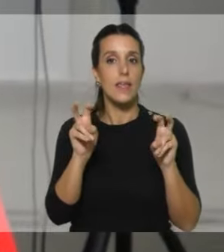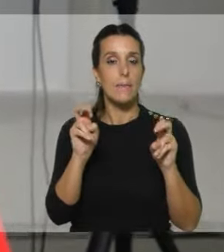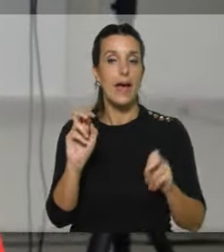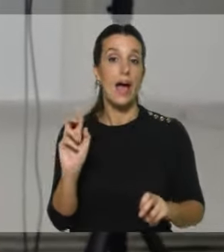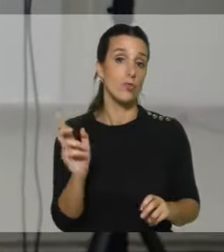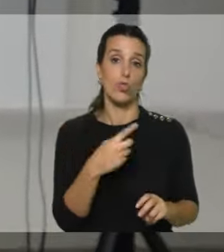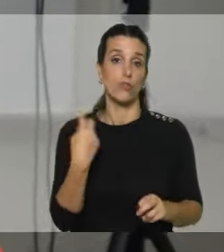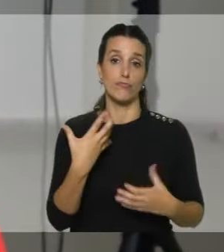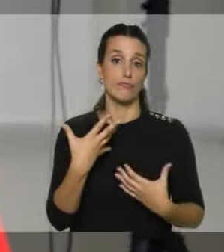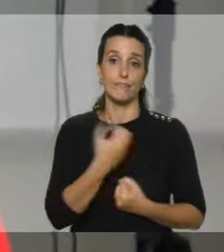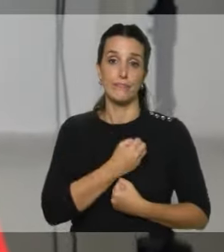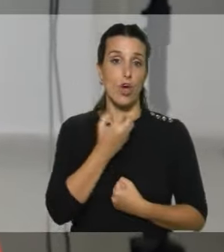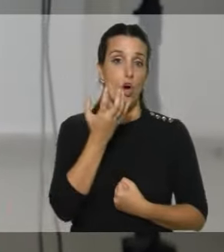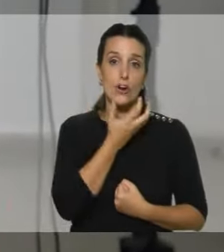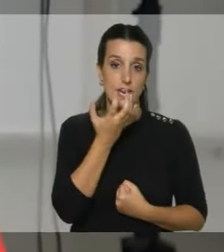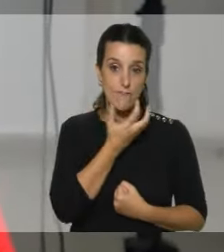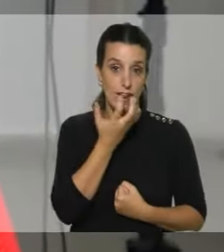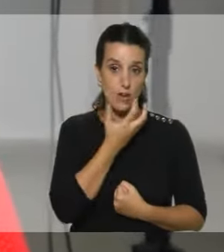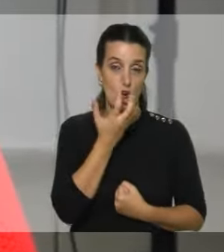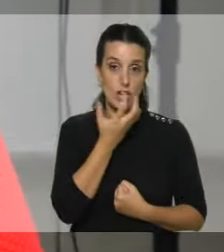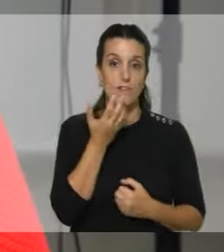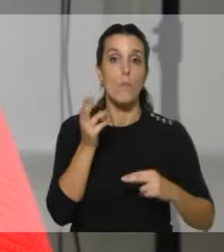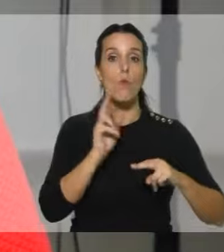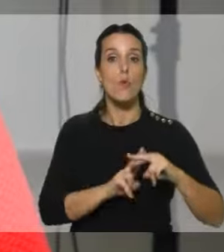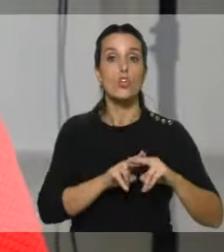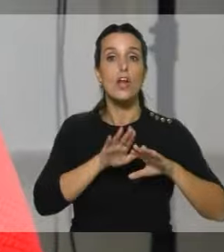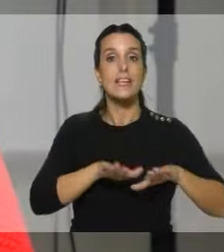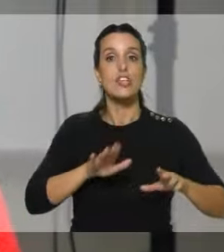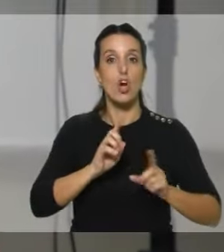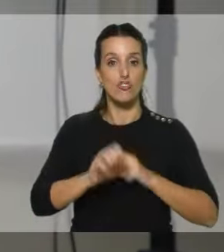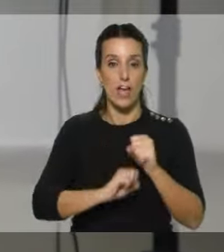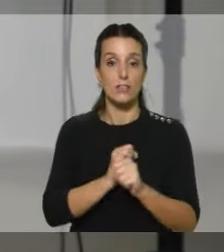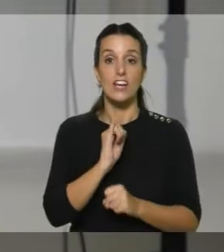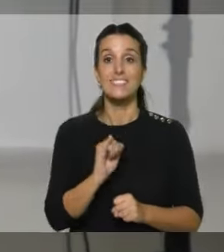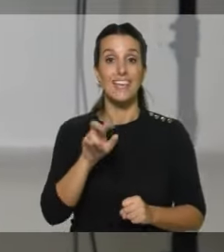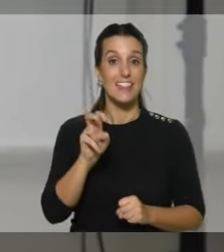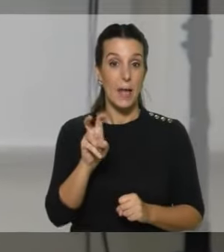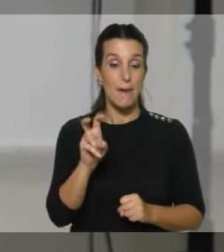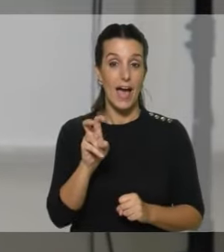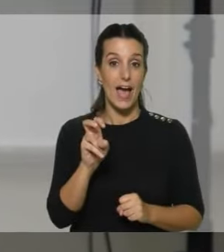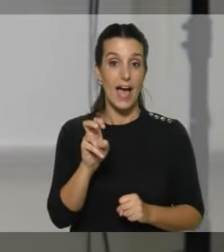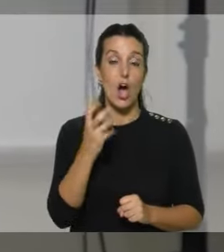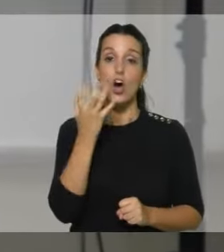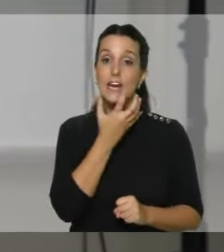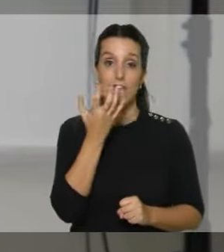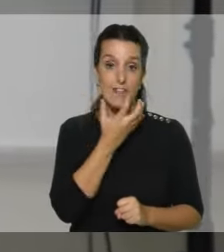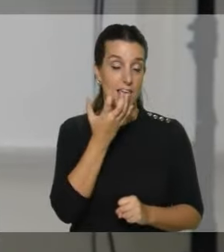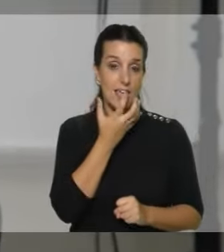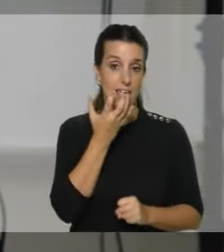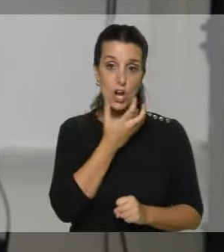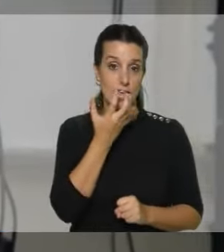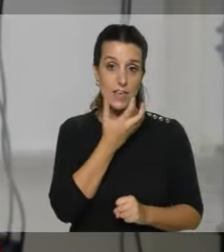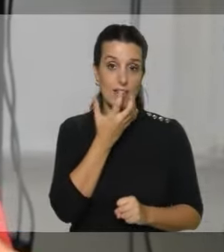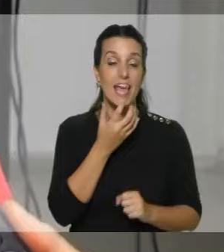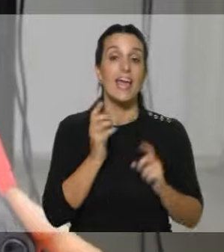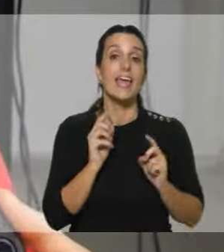todos nos ha angustiado bastante, ¿verdad? La muerte del niño de 11 años. Sí, un tema trágico